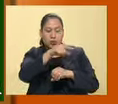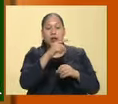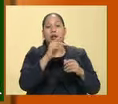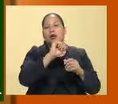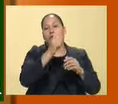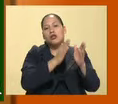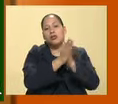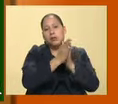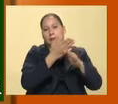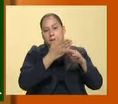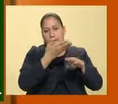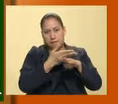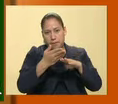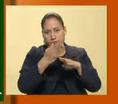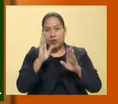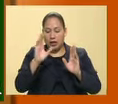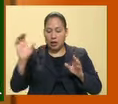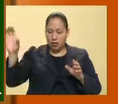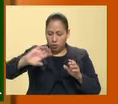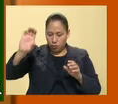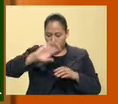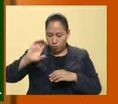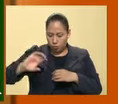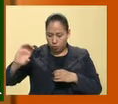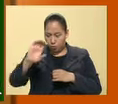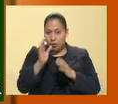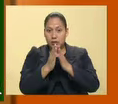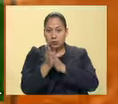agregar nuestro chocolate.